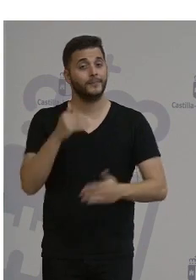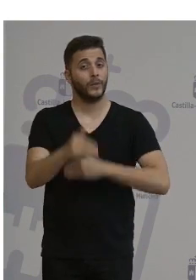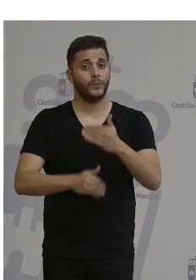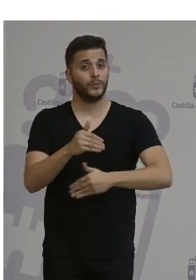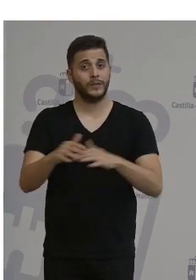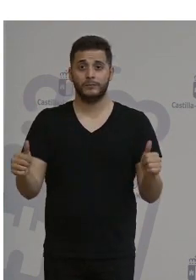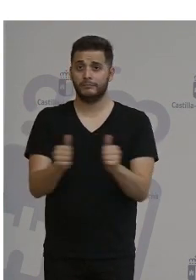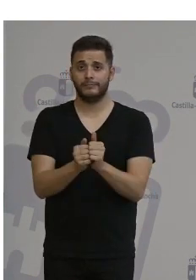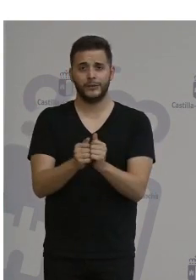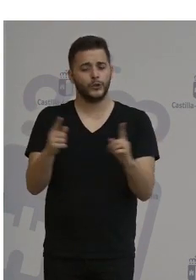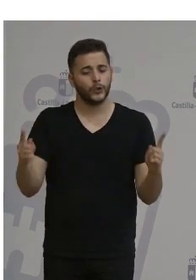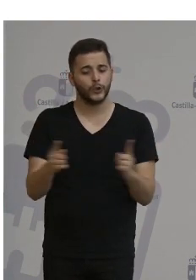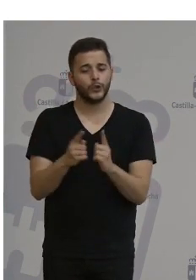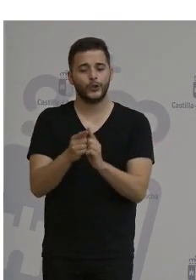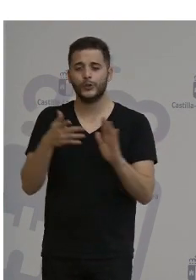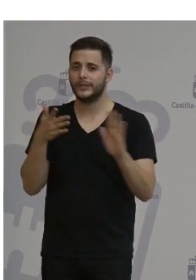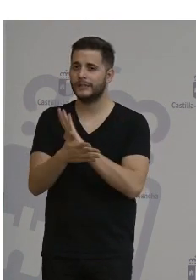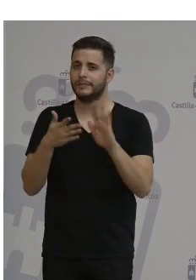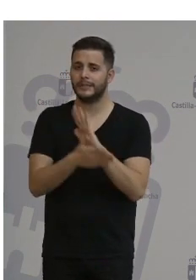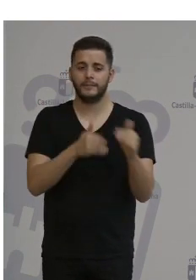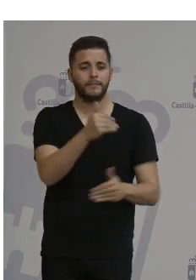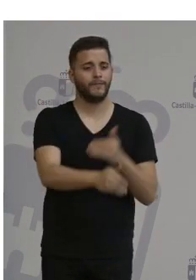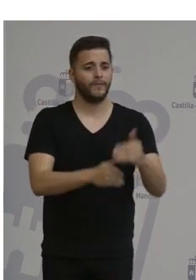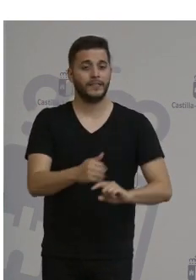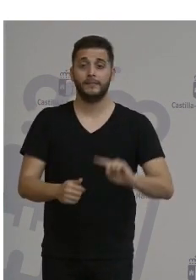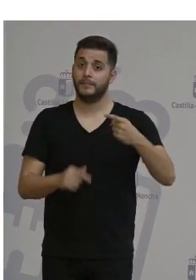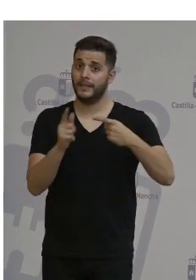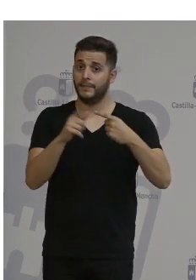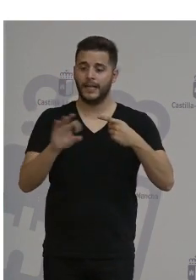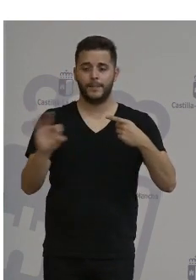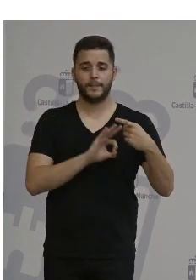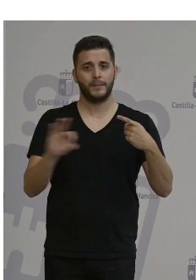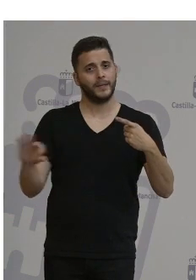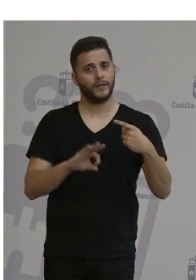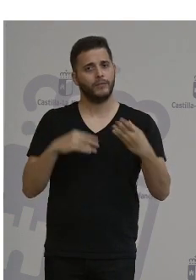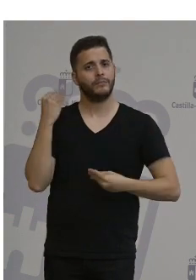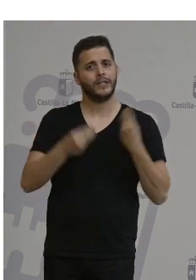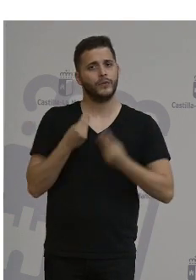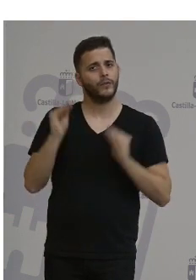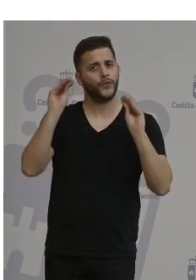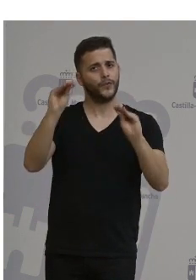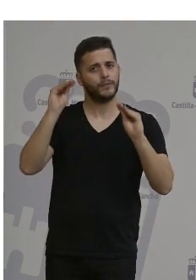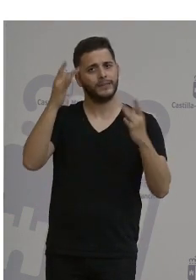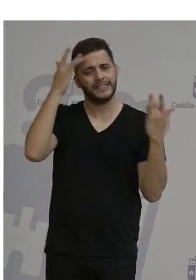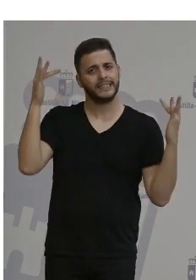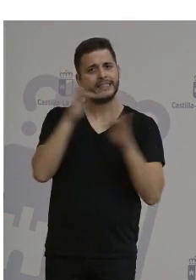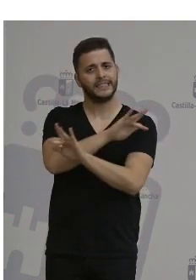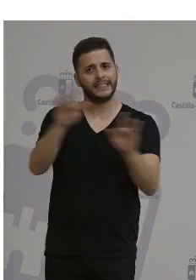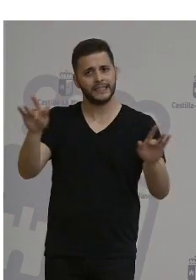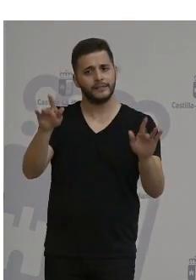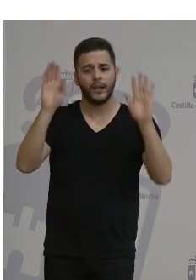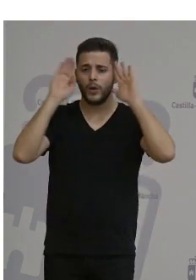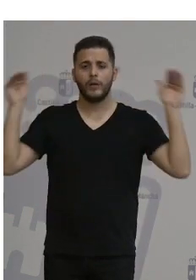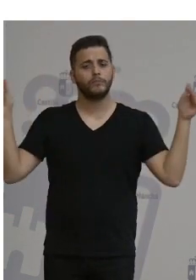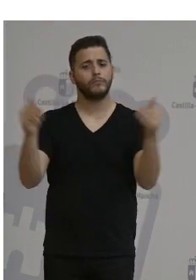brevemente les indicaré que ha constado de cinco fases. La primera de preparación, con actuaciones de formación y sensibilización dirigidas